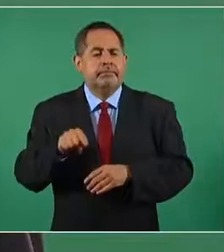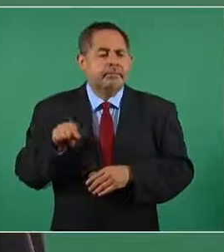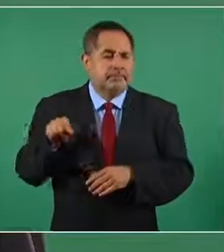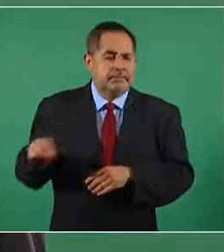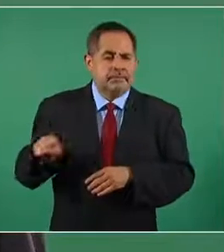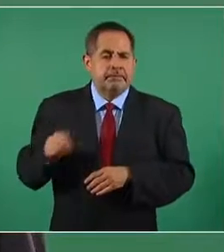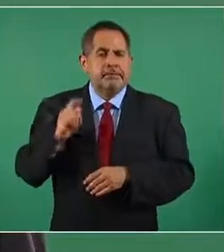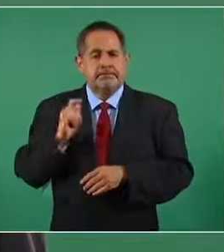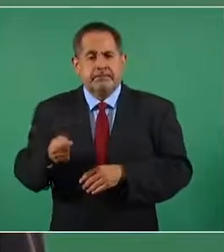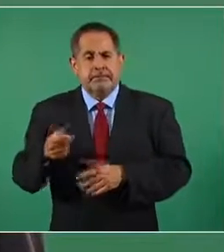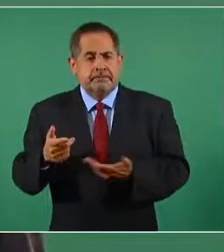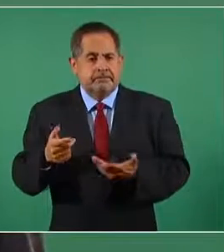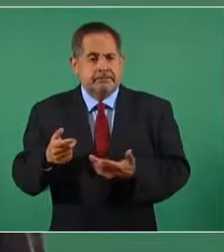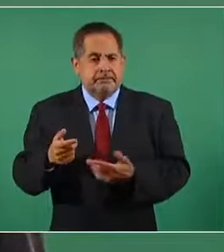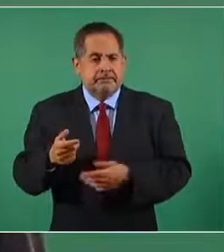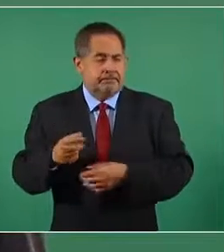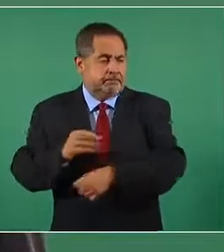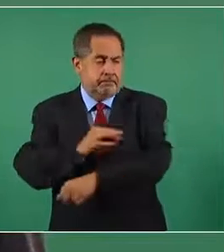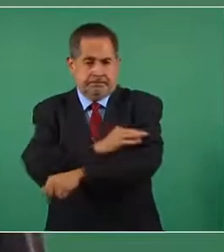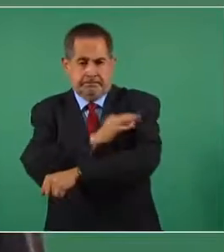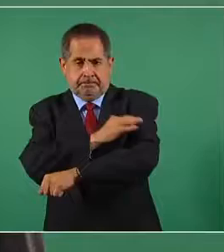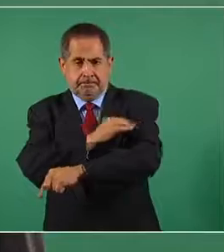el abasto de